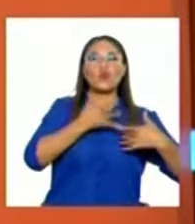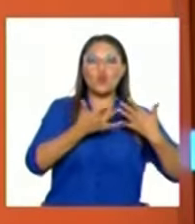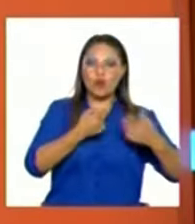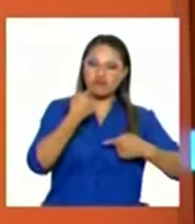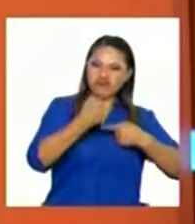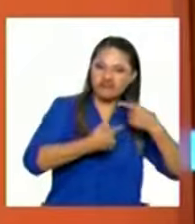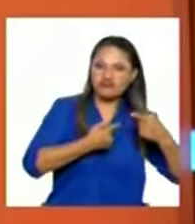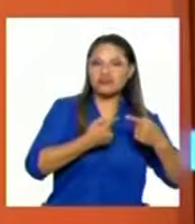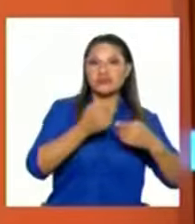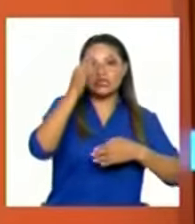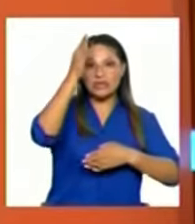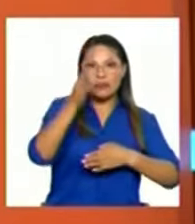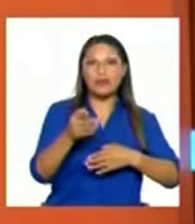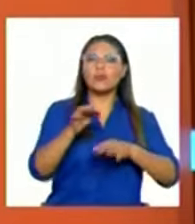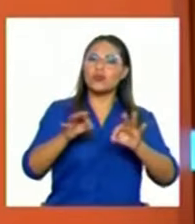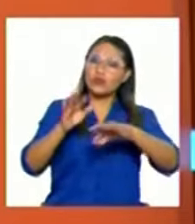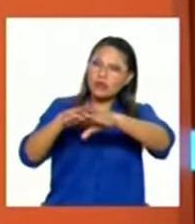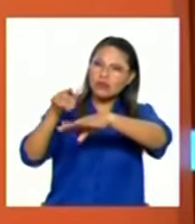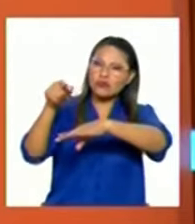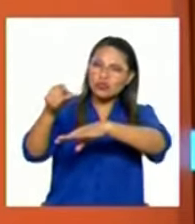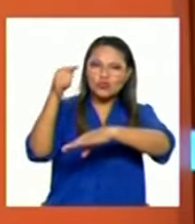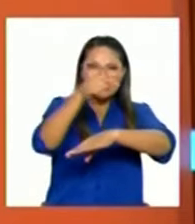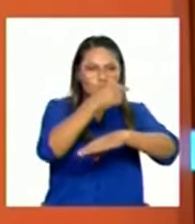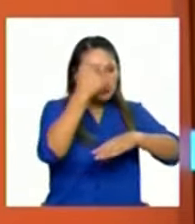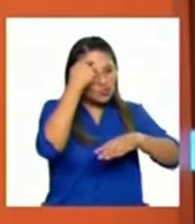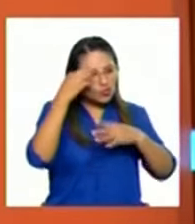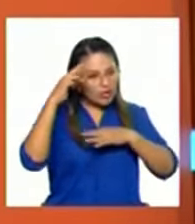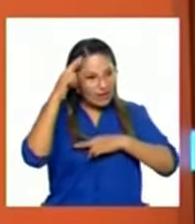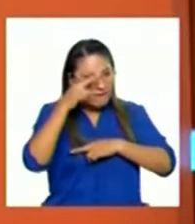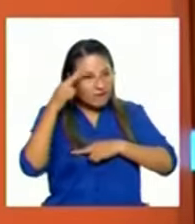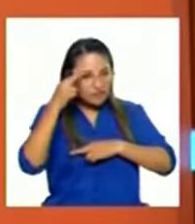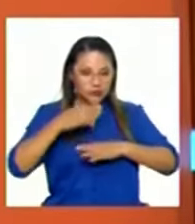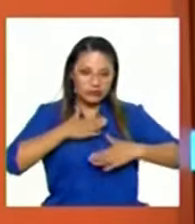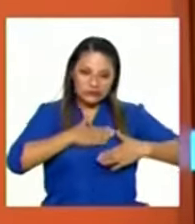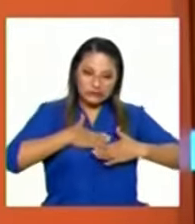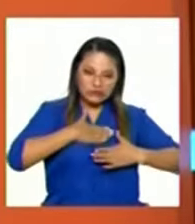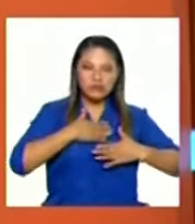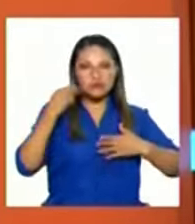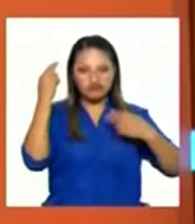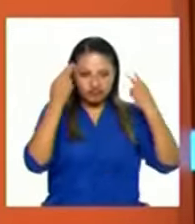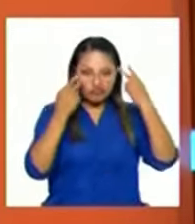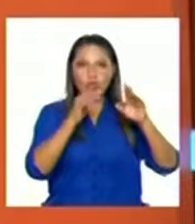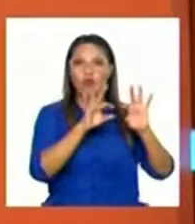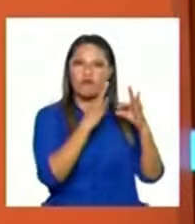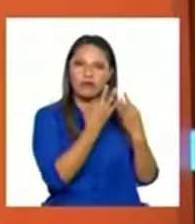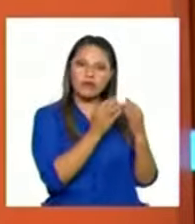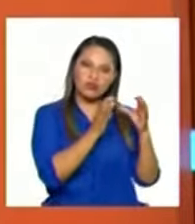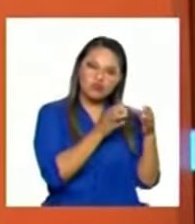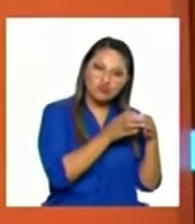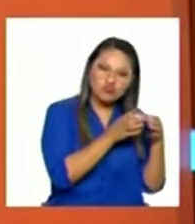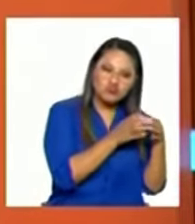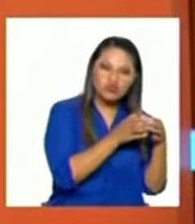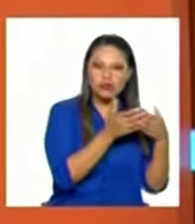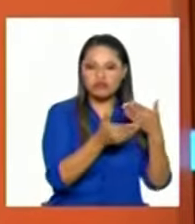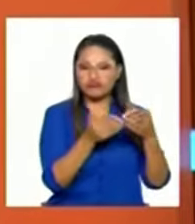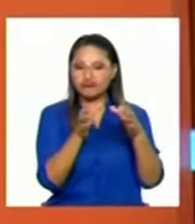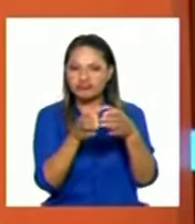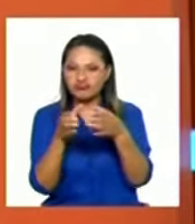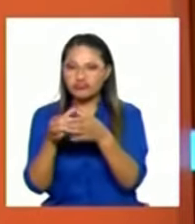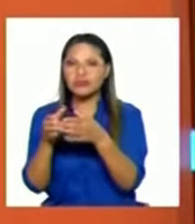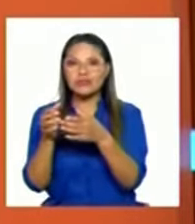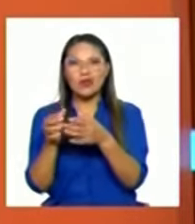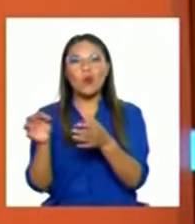anual es una invitación a reflexionar, una invitación a estar con nosotros, eventualmente con la familia, y a considerar lo